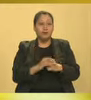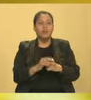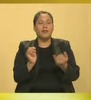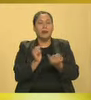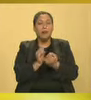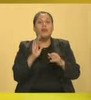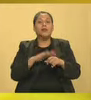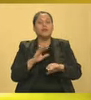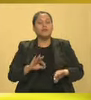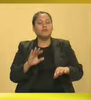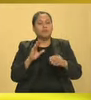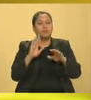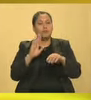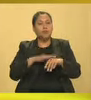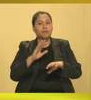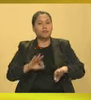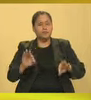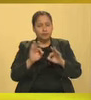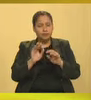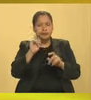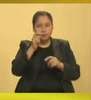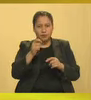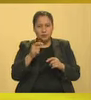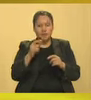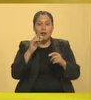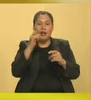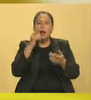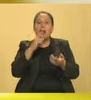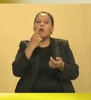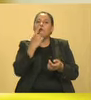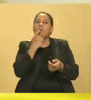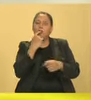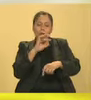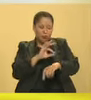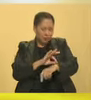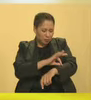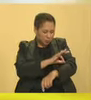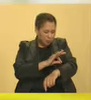que vienen estos puntitos rojos, que es